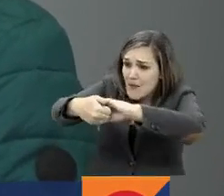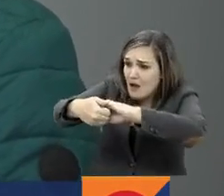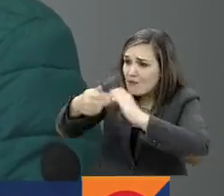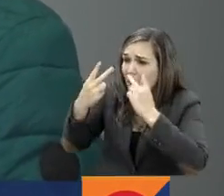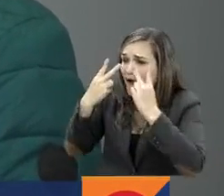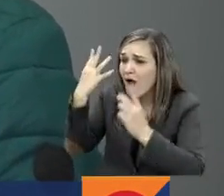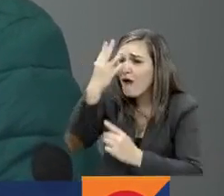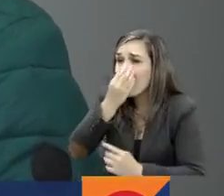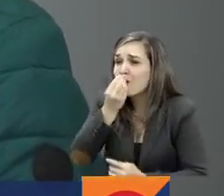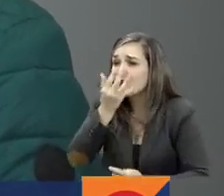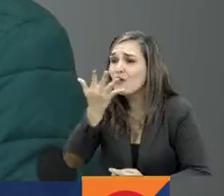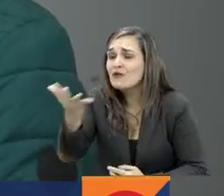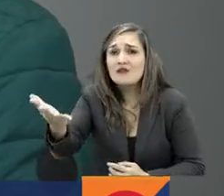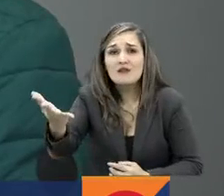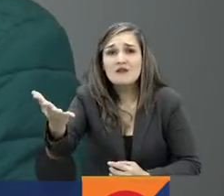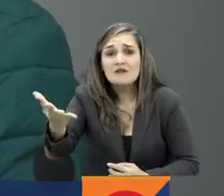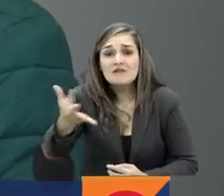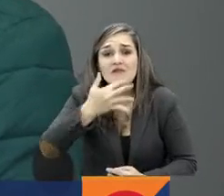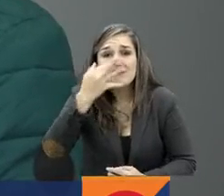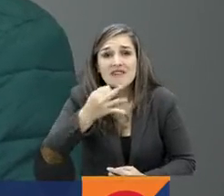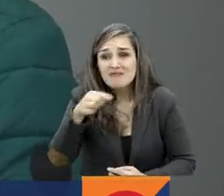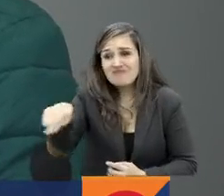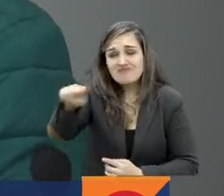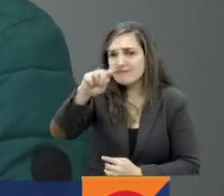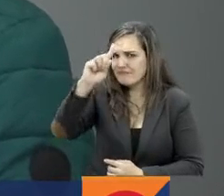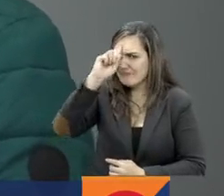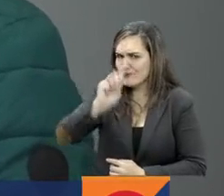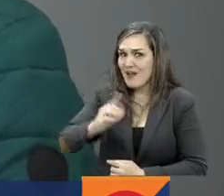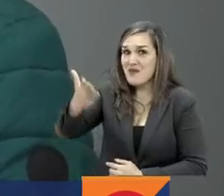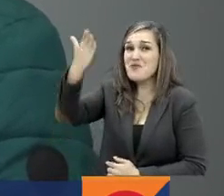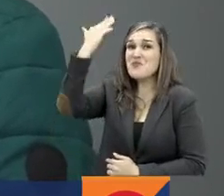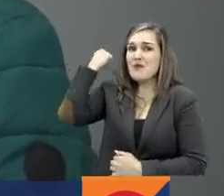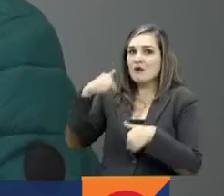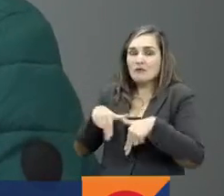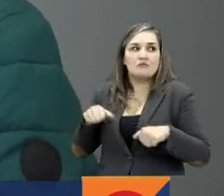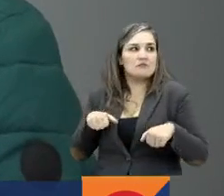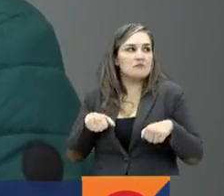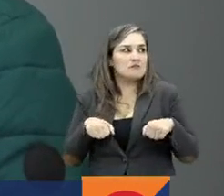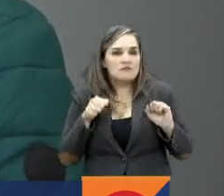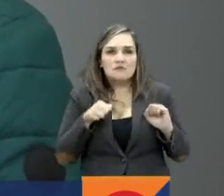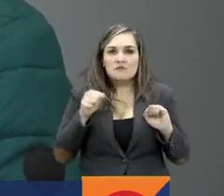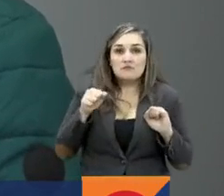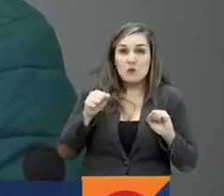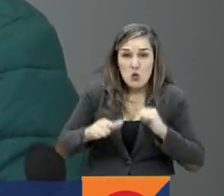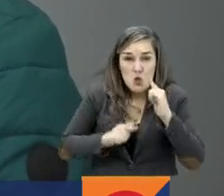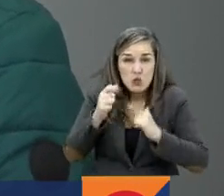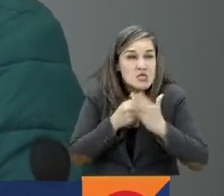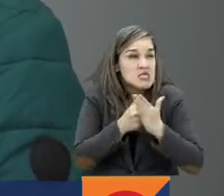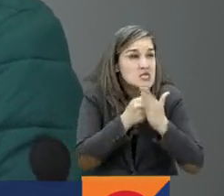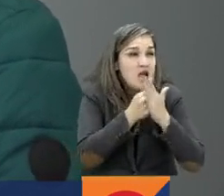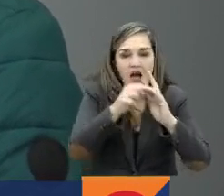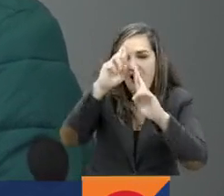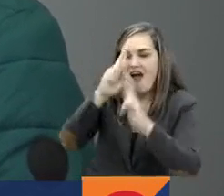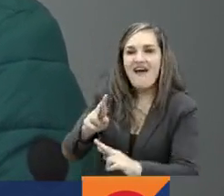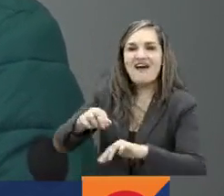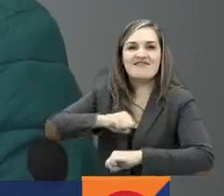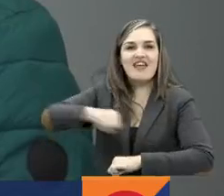bellísimo probablemente muchos de estos jóvenes no saben toda la lucha que nosotros tuvimos que dar para que ellos tuvieran derechos